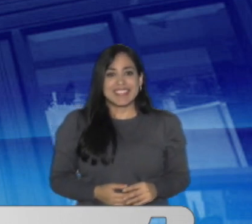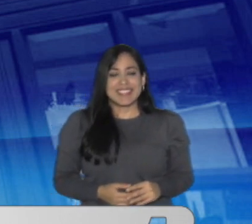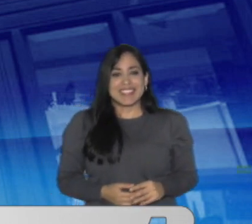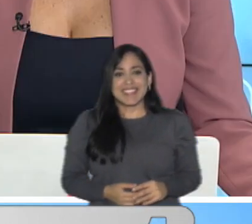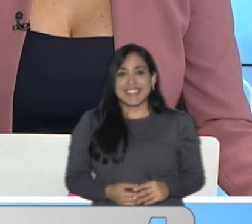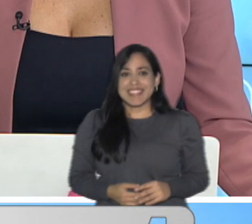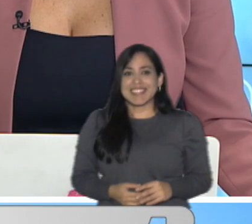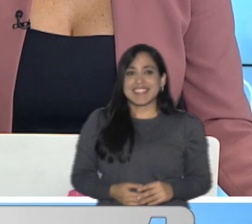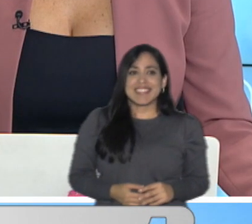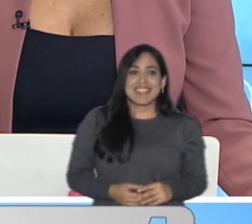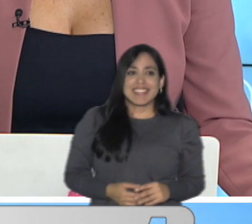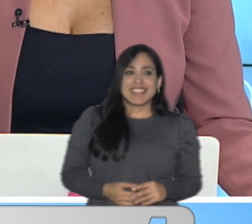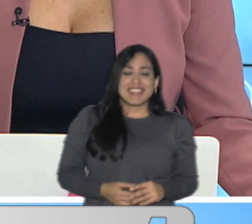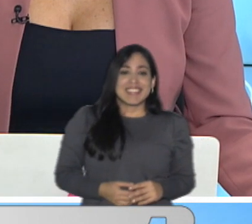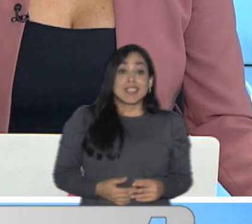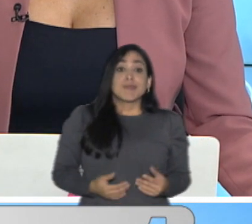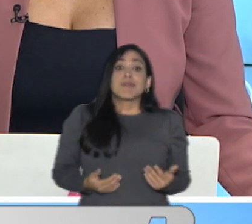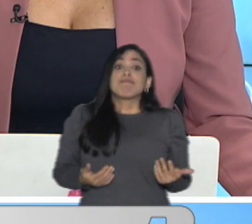herido.